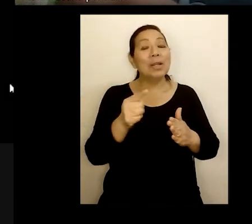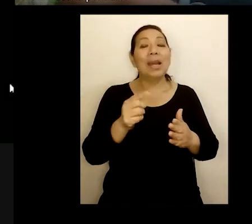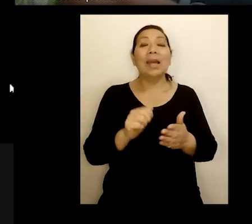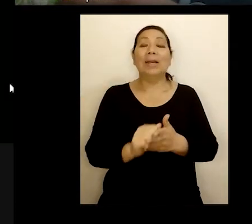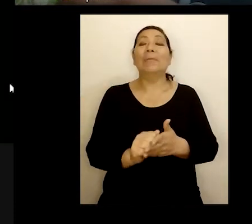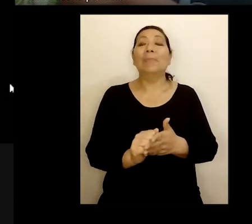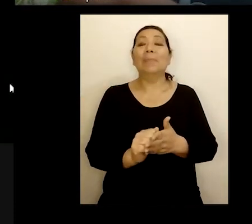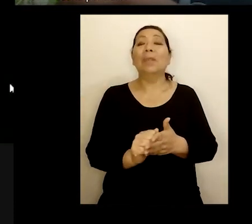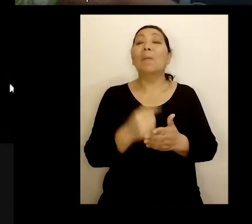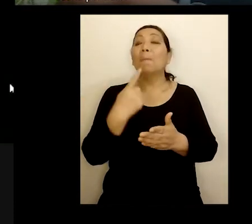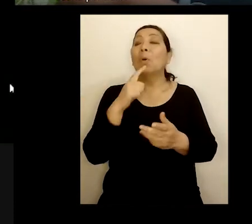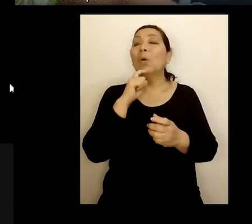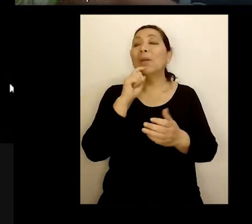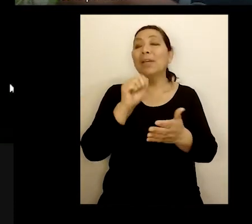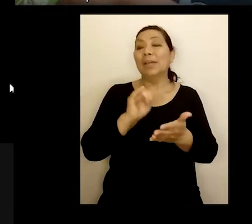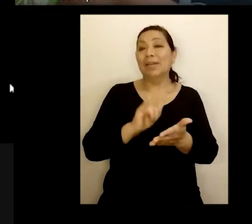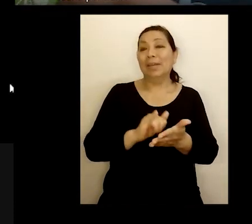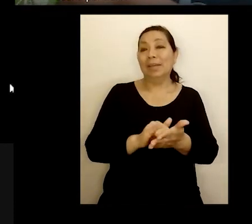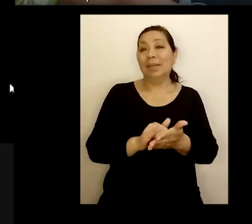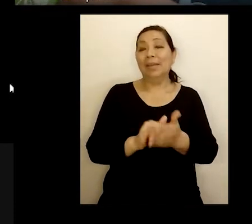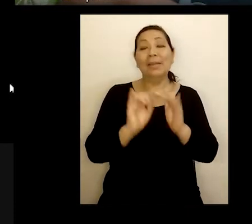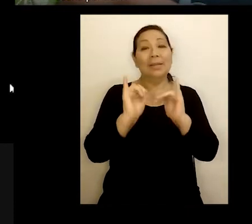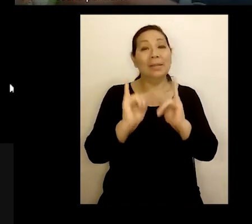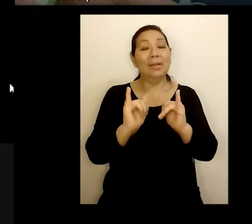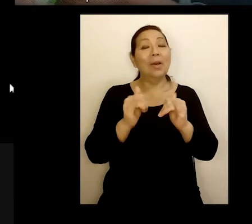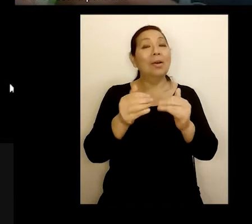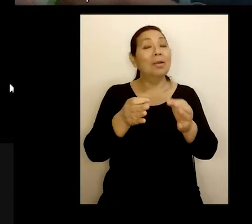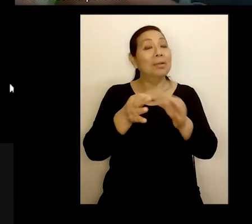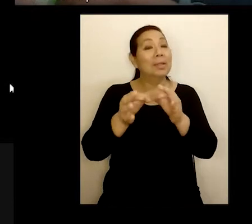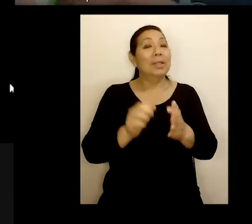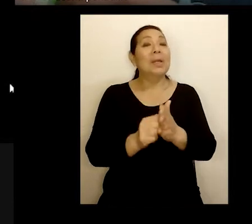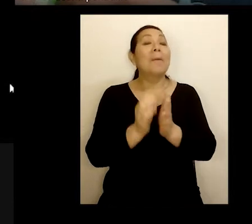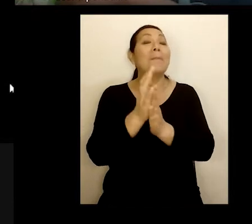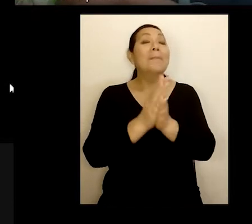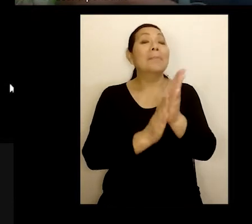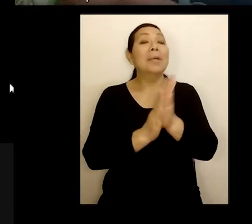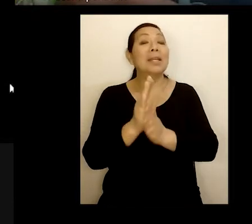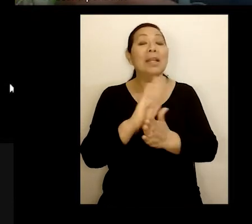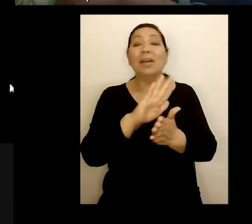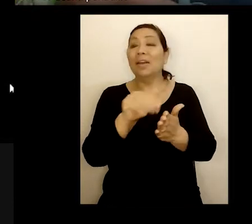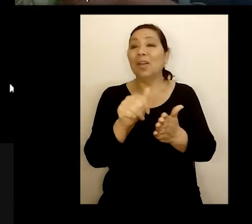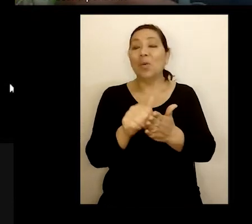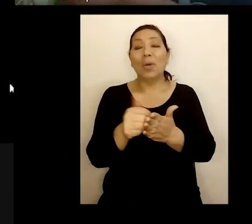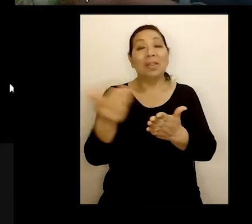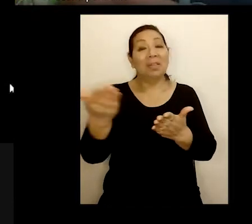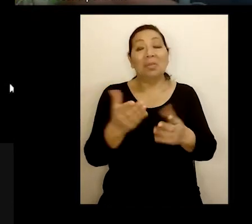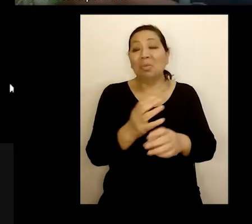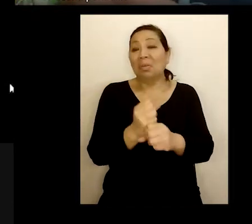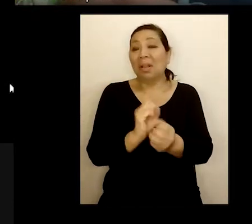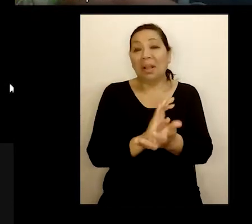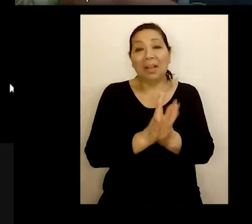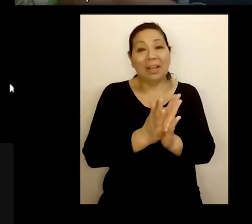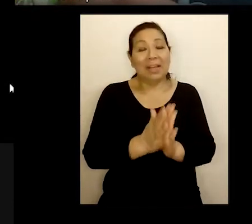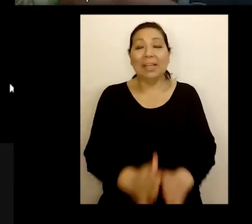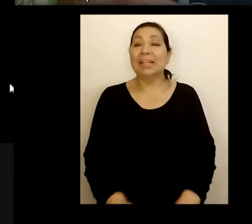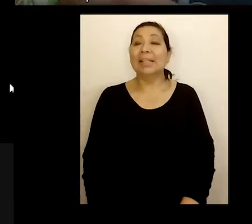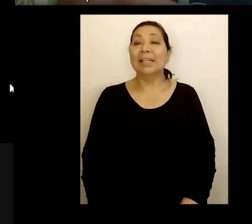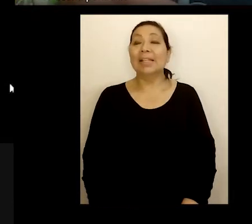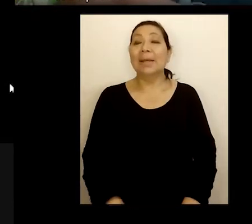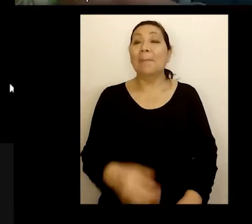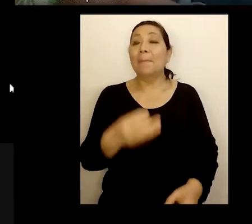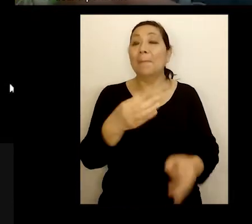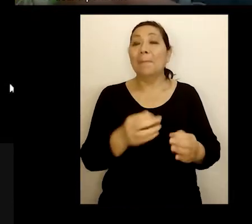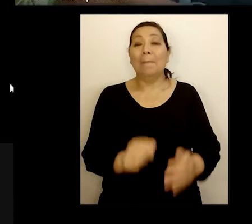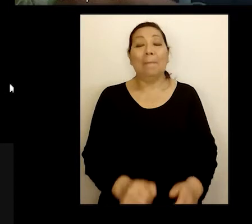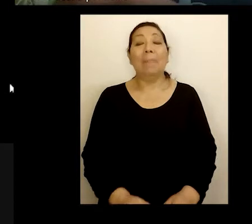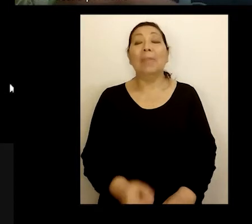la sala, pues considera, y el eje central del argumento del beneficiario, es que no se ha tomado en cuenta el desistimiento